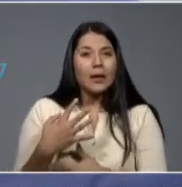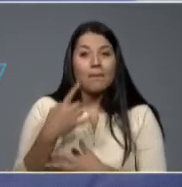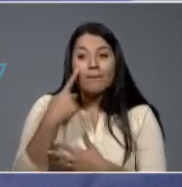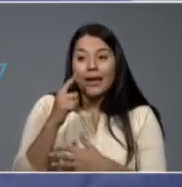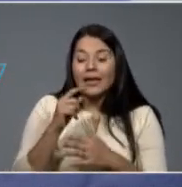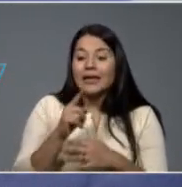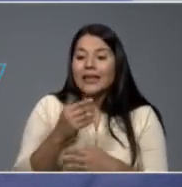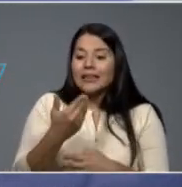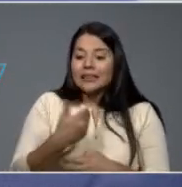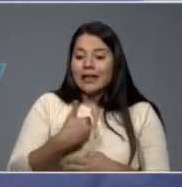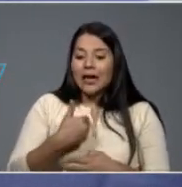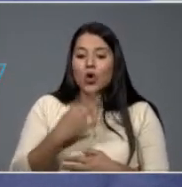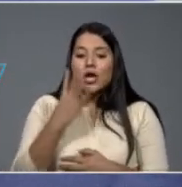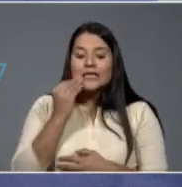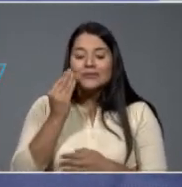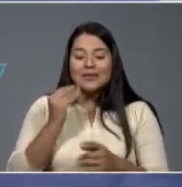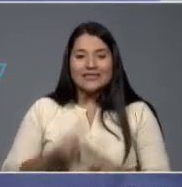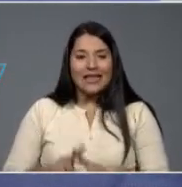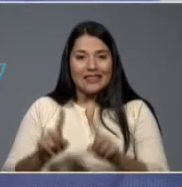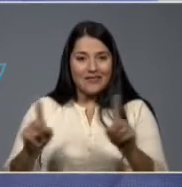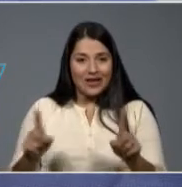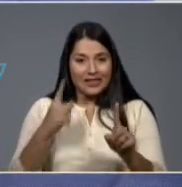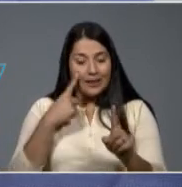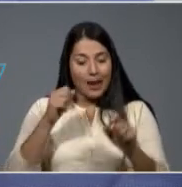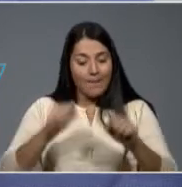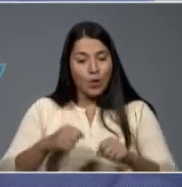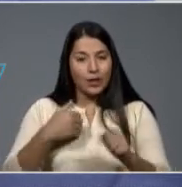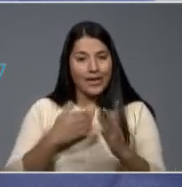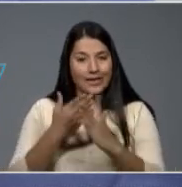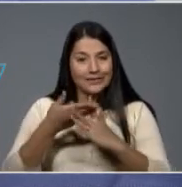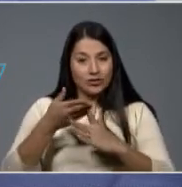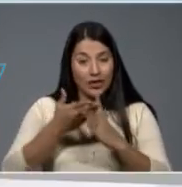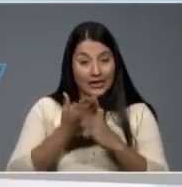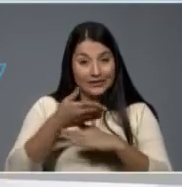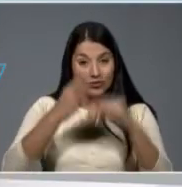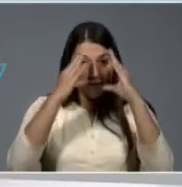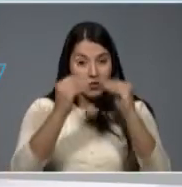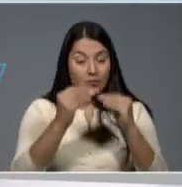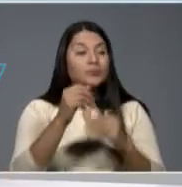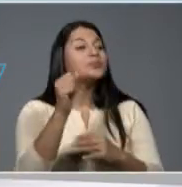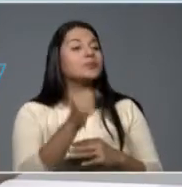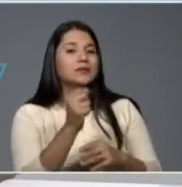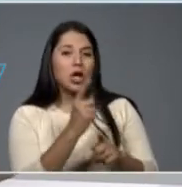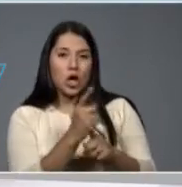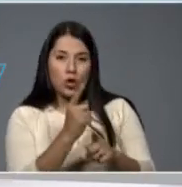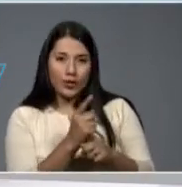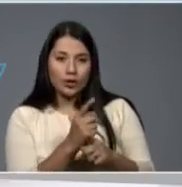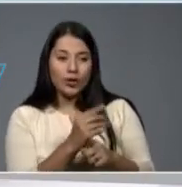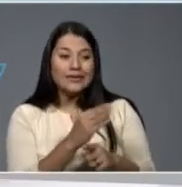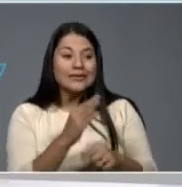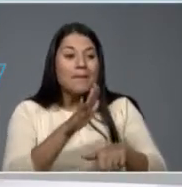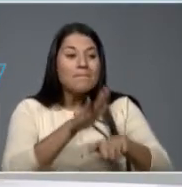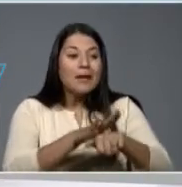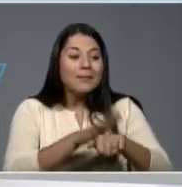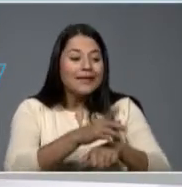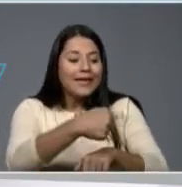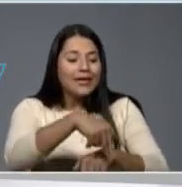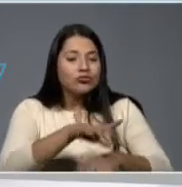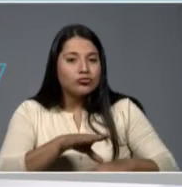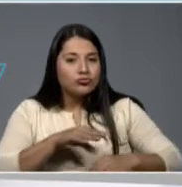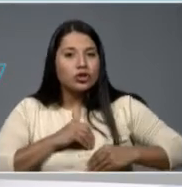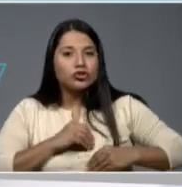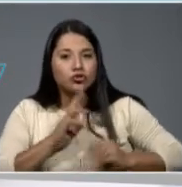total y completamente diferente al acceso a la información y la educación. Es hacer protagonista al alumno de su proceso de aprendizaje. Y